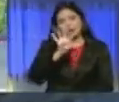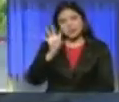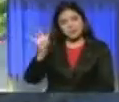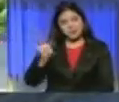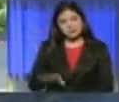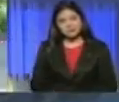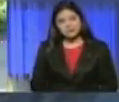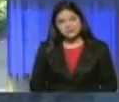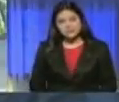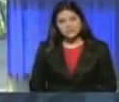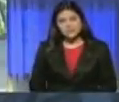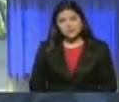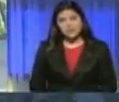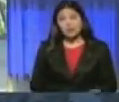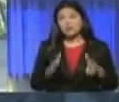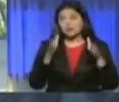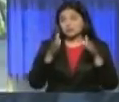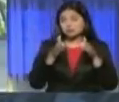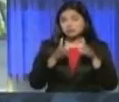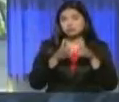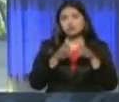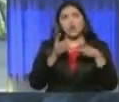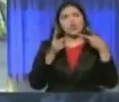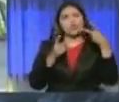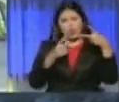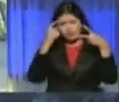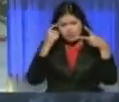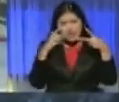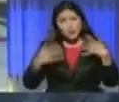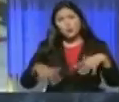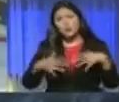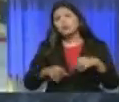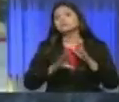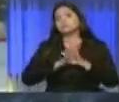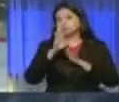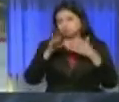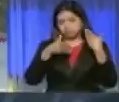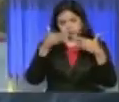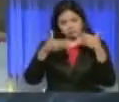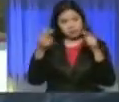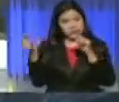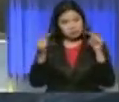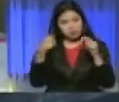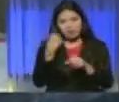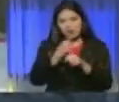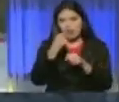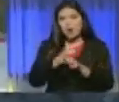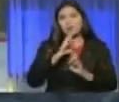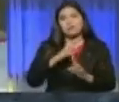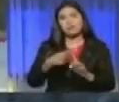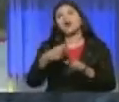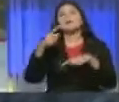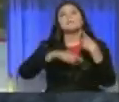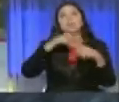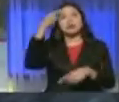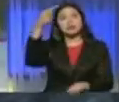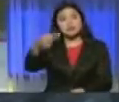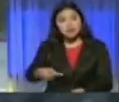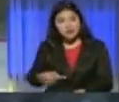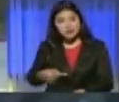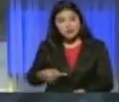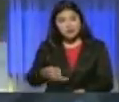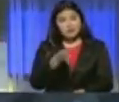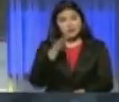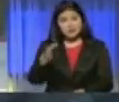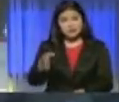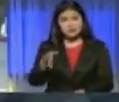países. Una reunión, un par de días profundamente fructíferos desde el punto de vista de trabajo. Ahora los equipos del día de mañana van a estar haciendo